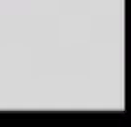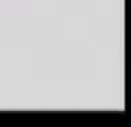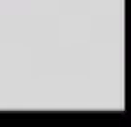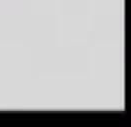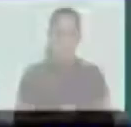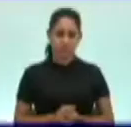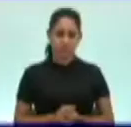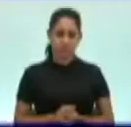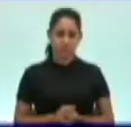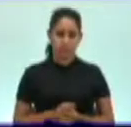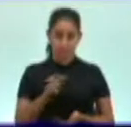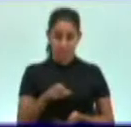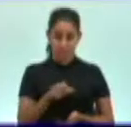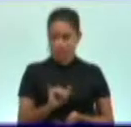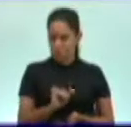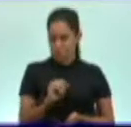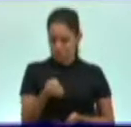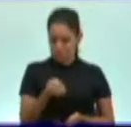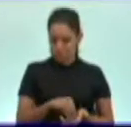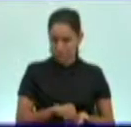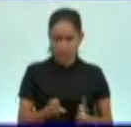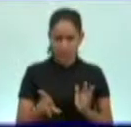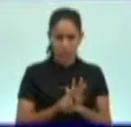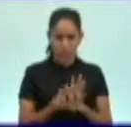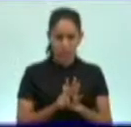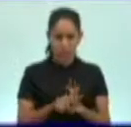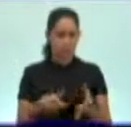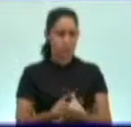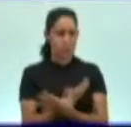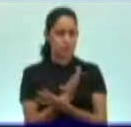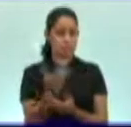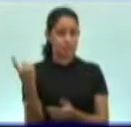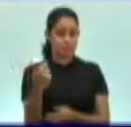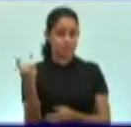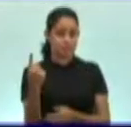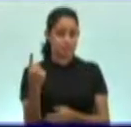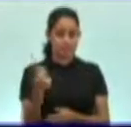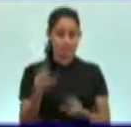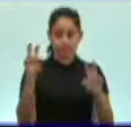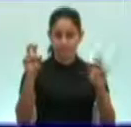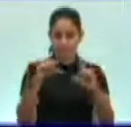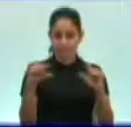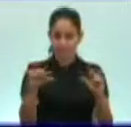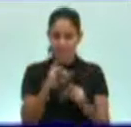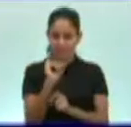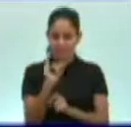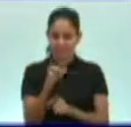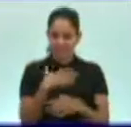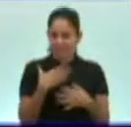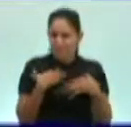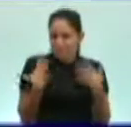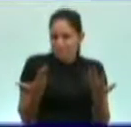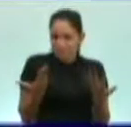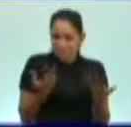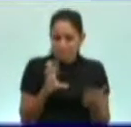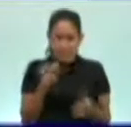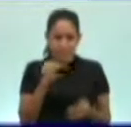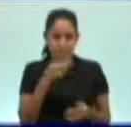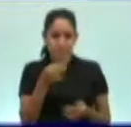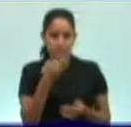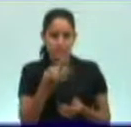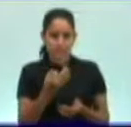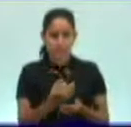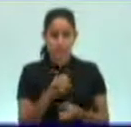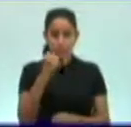En la propia ley de los símbolos nacionales, el título 6 se refiere a la utilización de